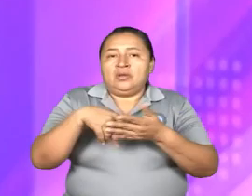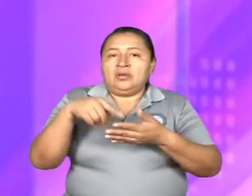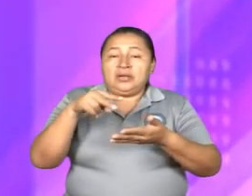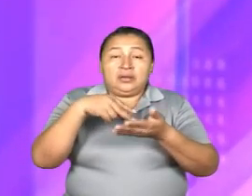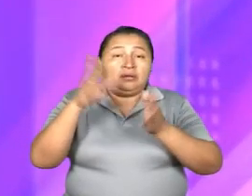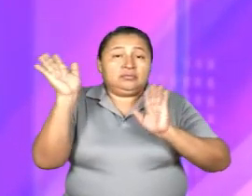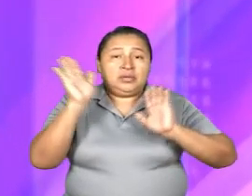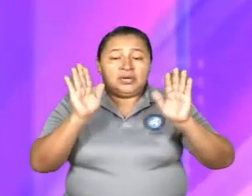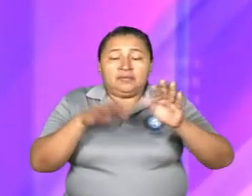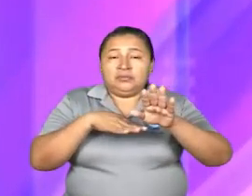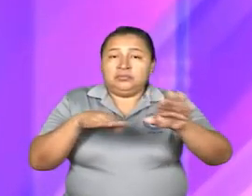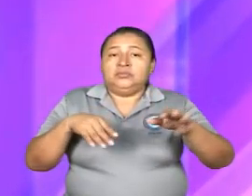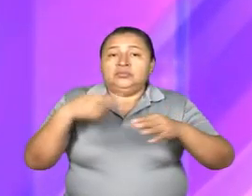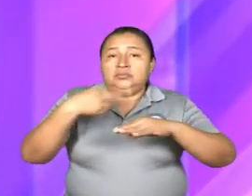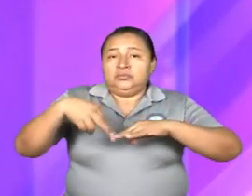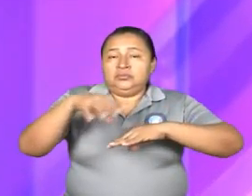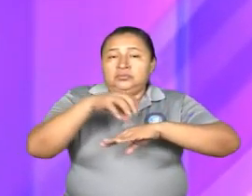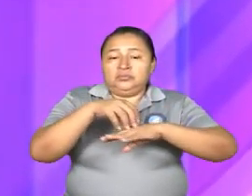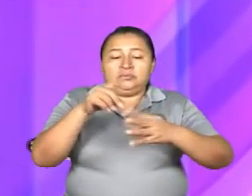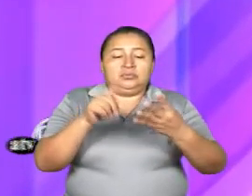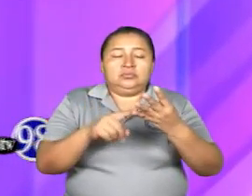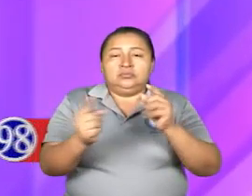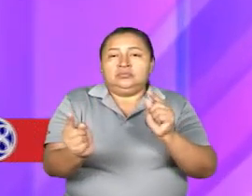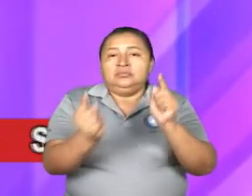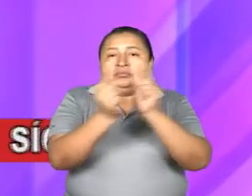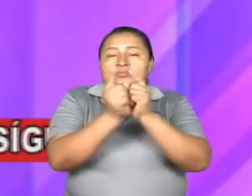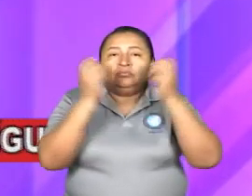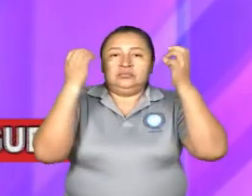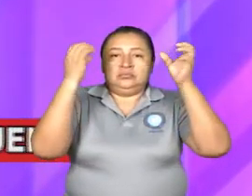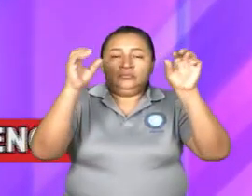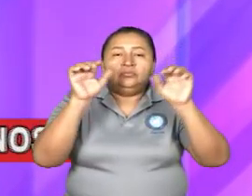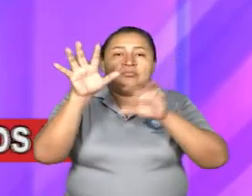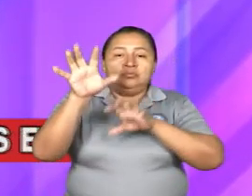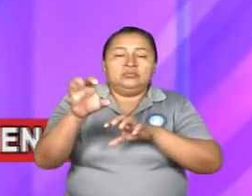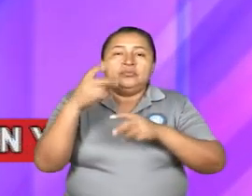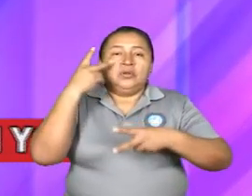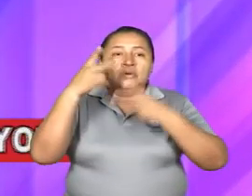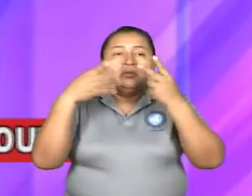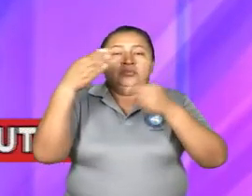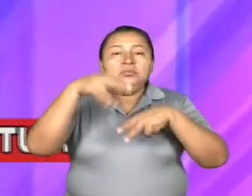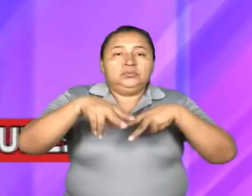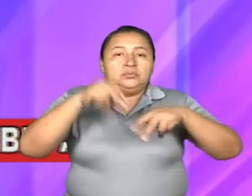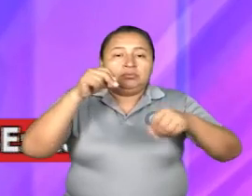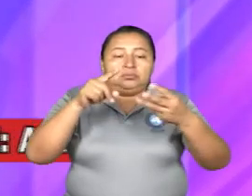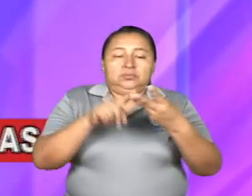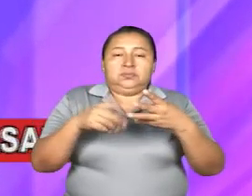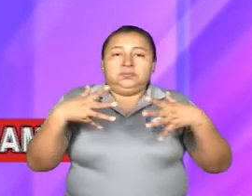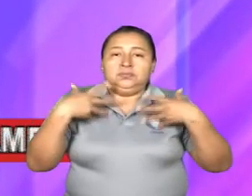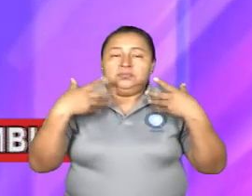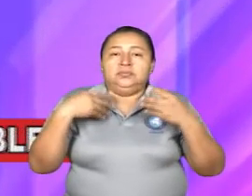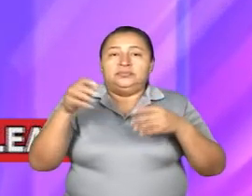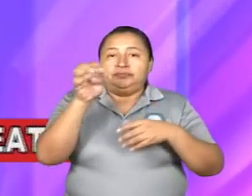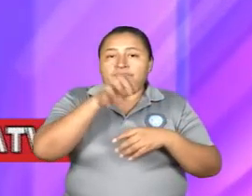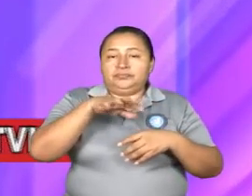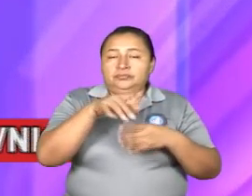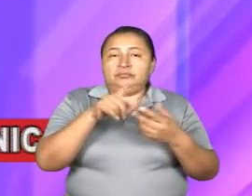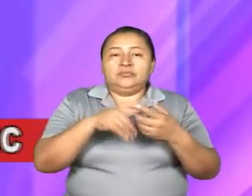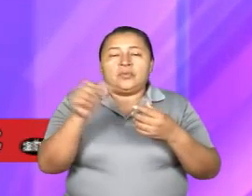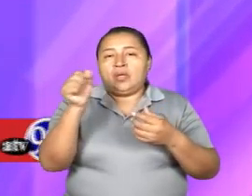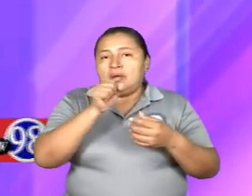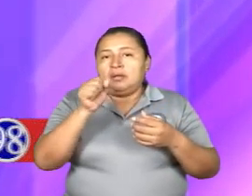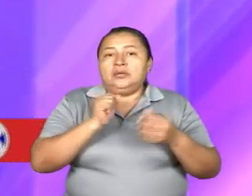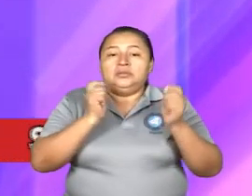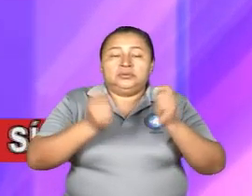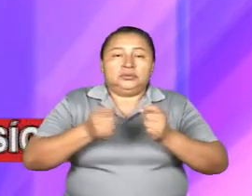acuático en el río San Juan, encuentros culturales, León visita Nueva Segovia, algarabías estilianas, serenatas